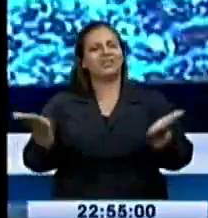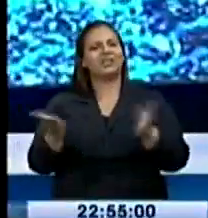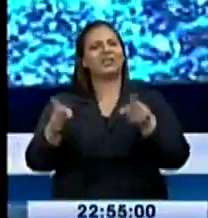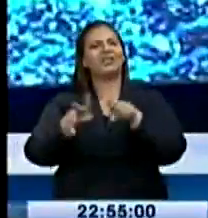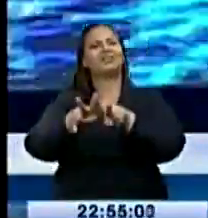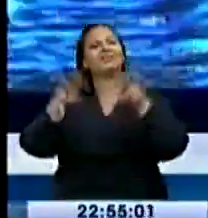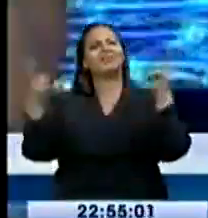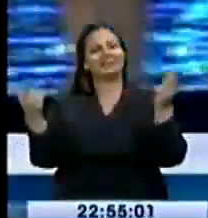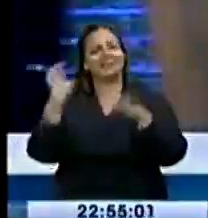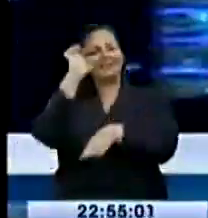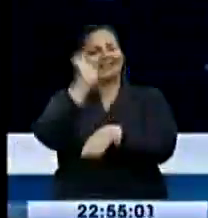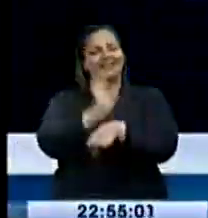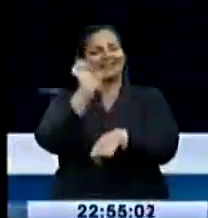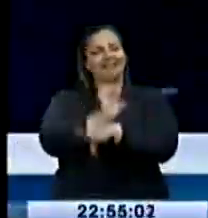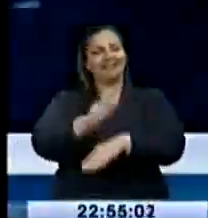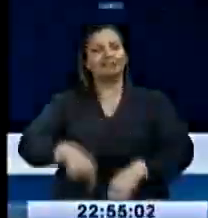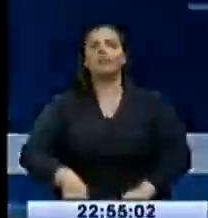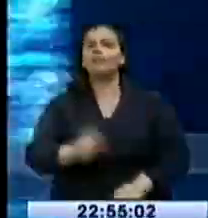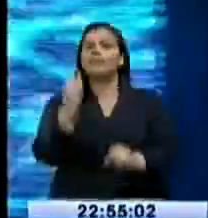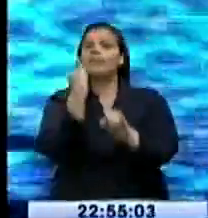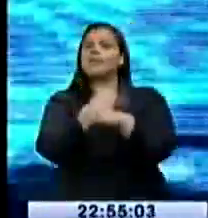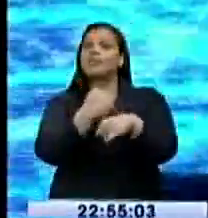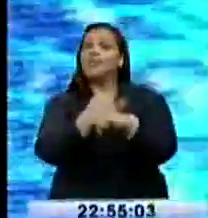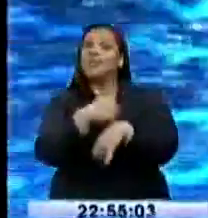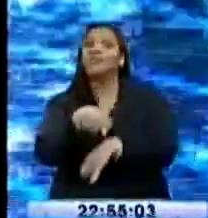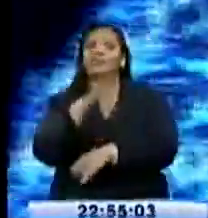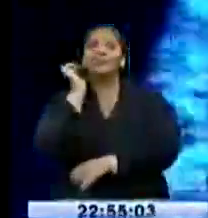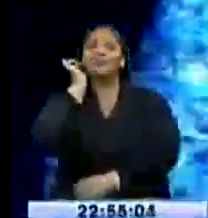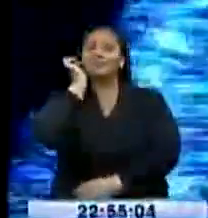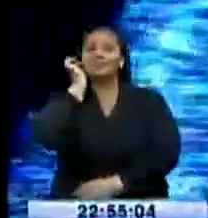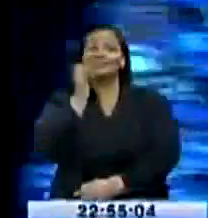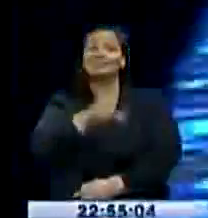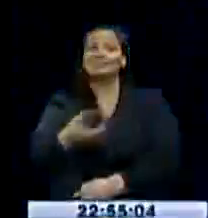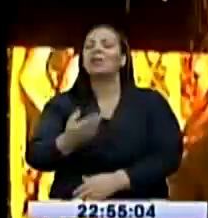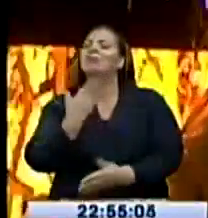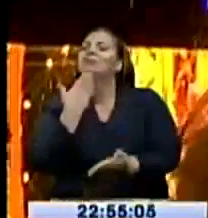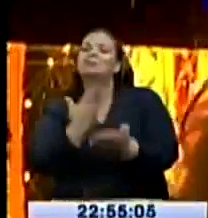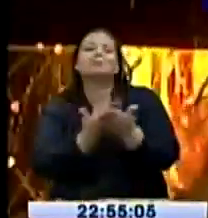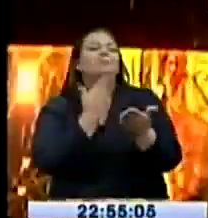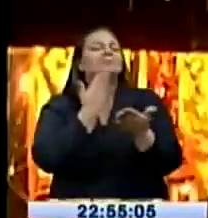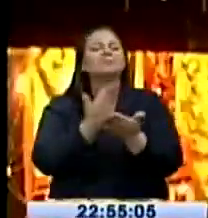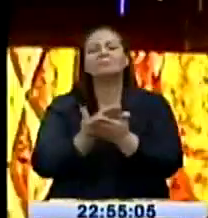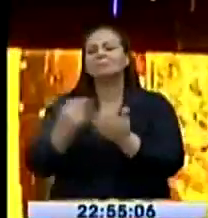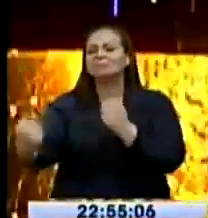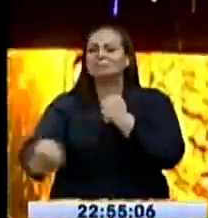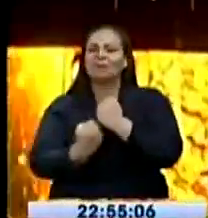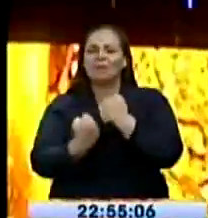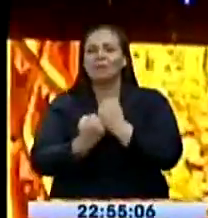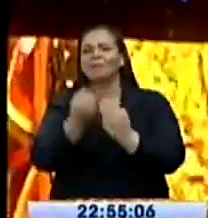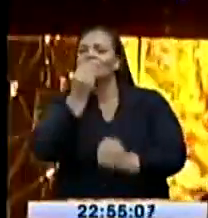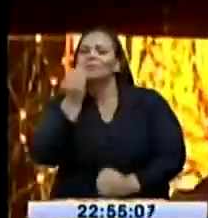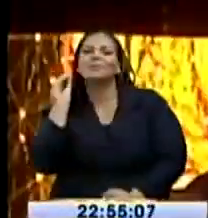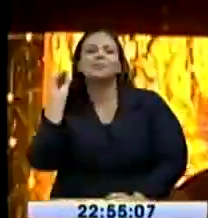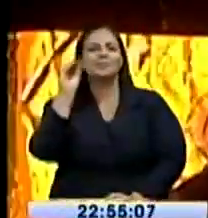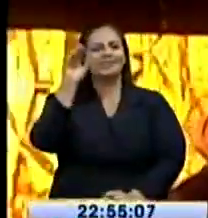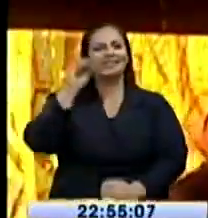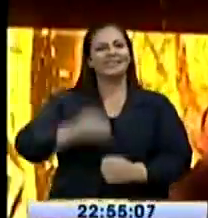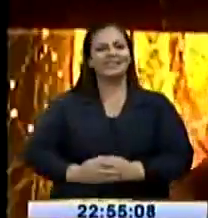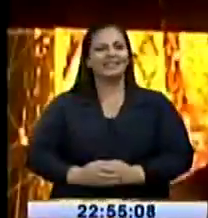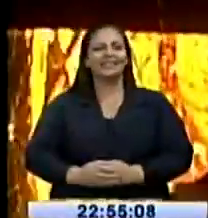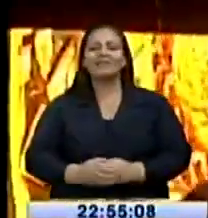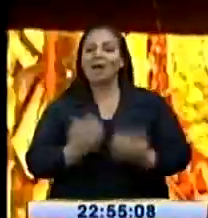Ecuador. La ingeniera en Administración de Agronegocios agradeció por el apoyo brindado. Les mando un beso, un abrazo, planeo